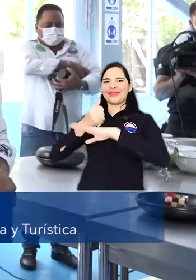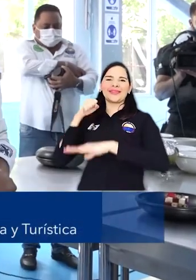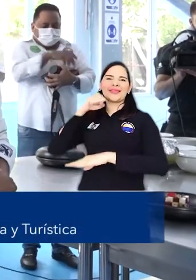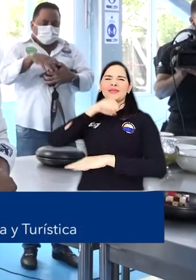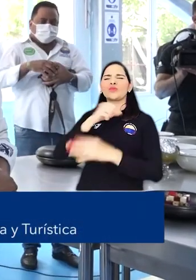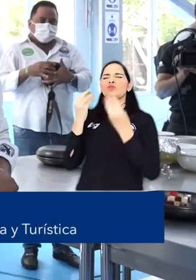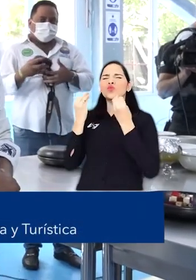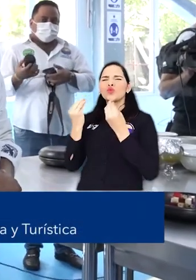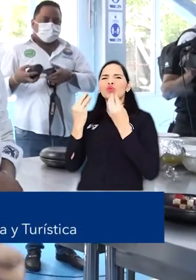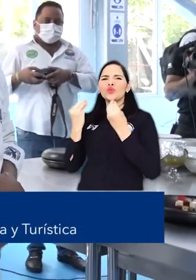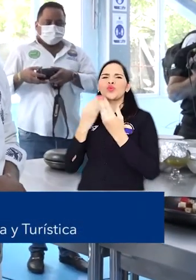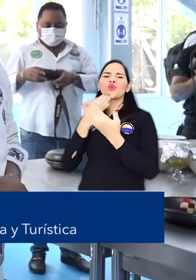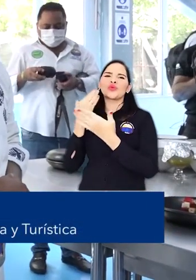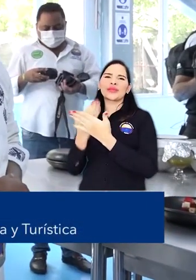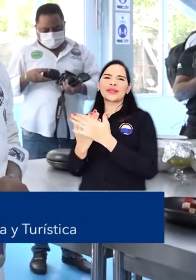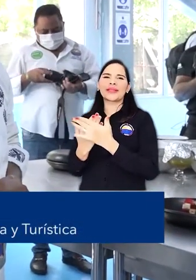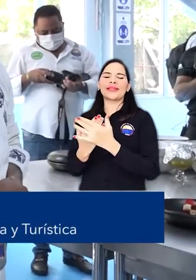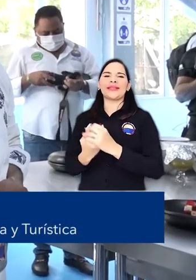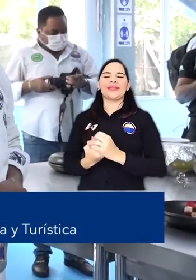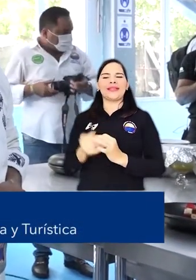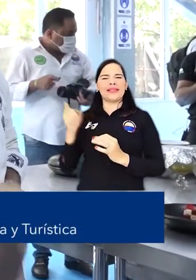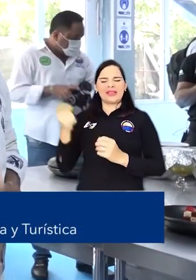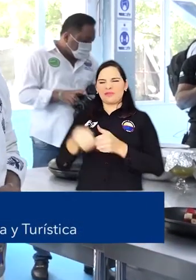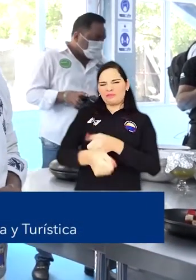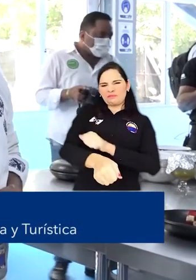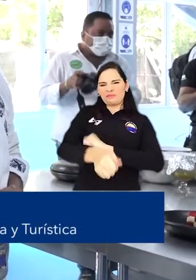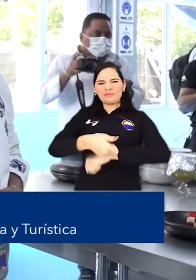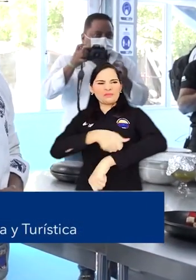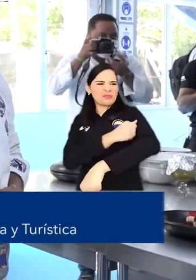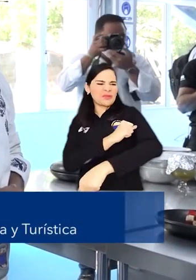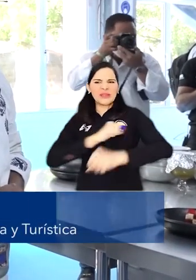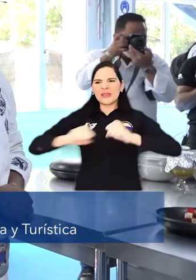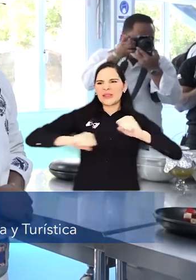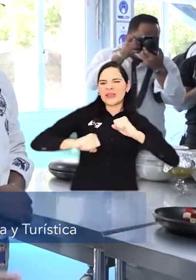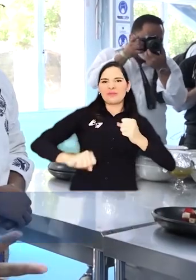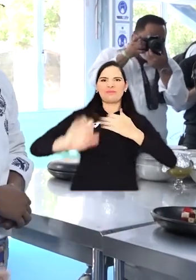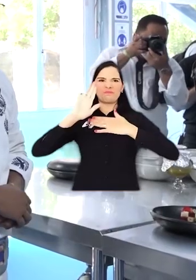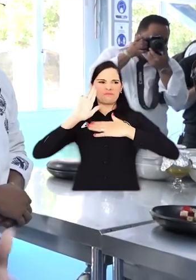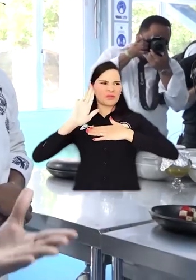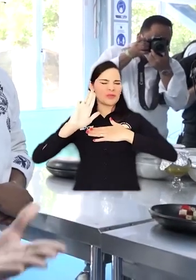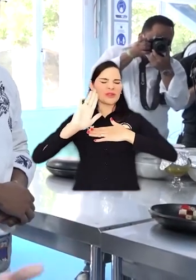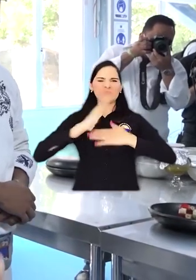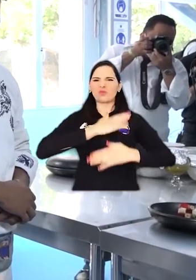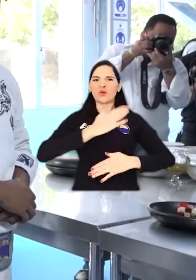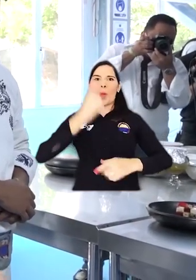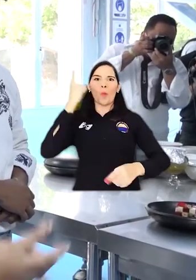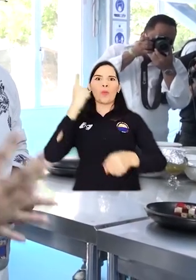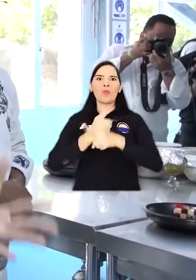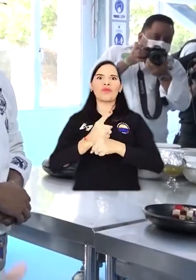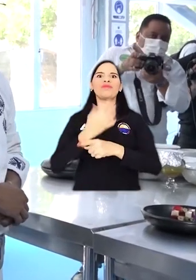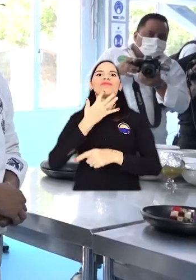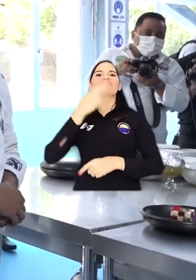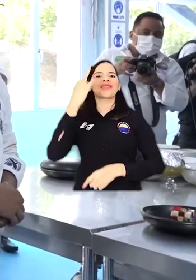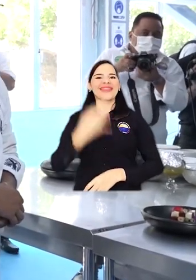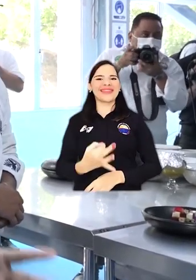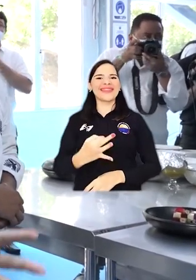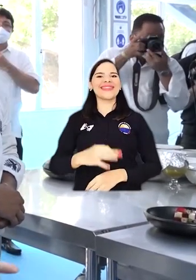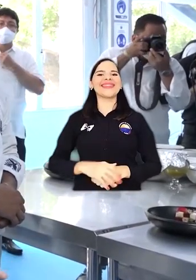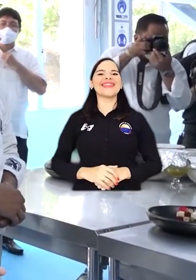Vera Salazar, por haberse puesto la camiseta y cumplirlo, porque literal lo que lo prometió y lo